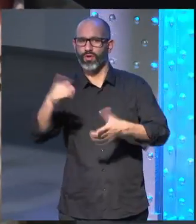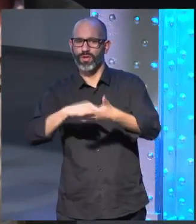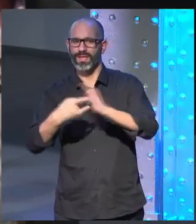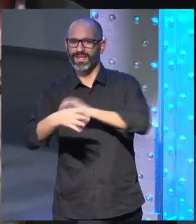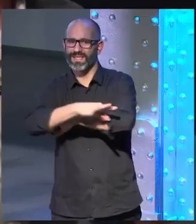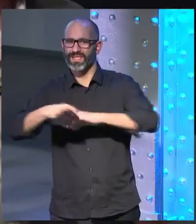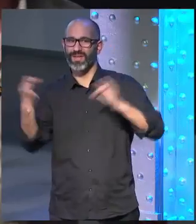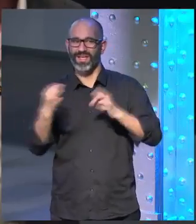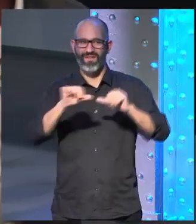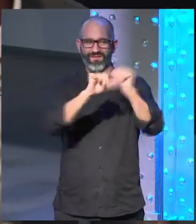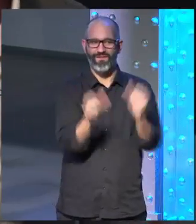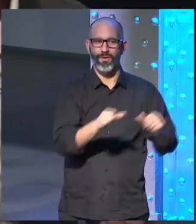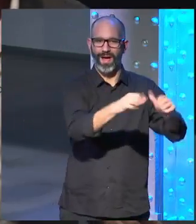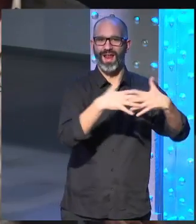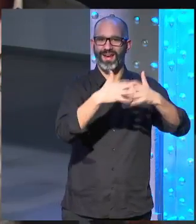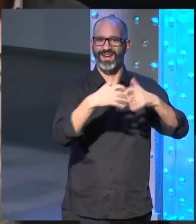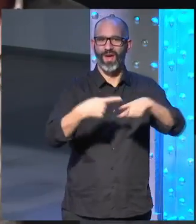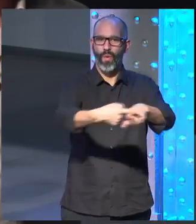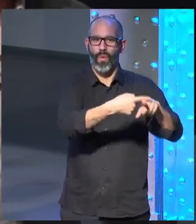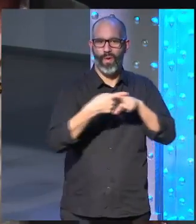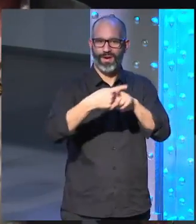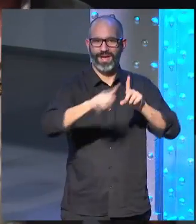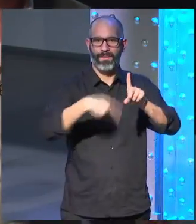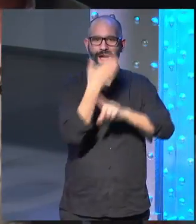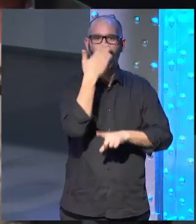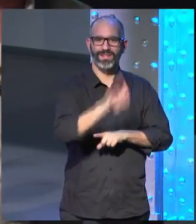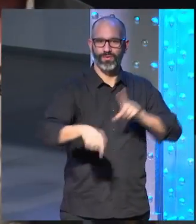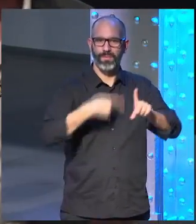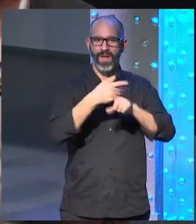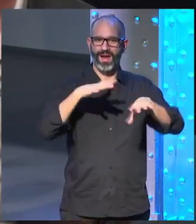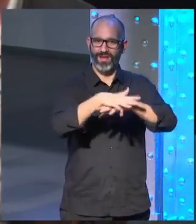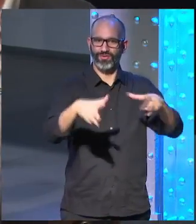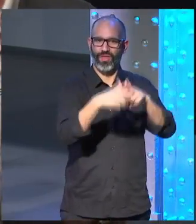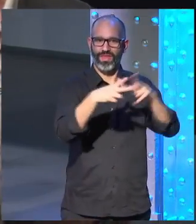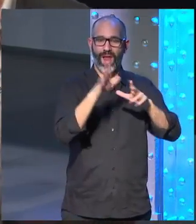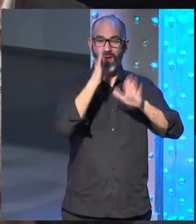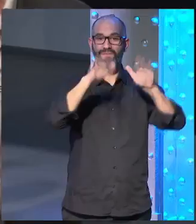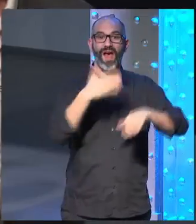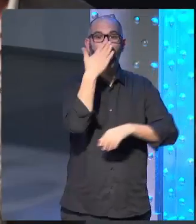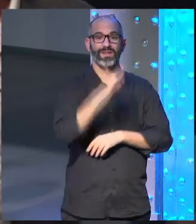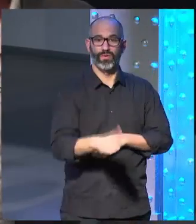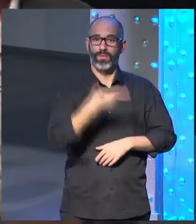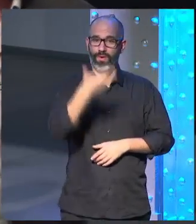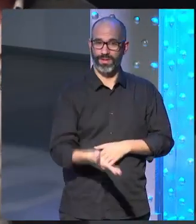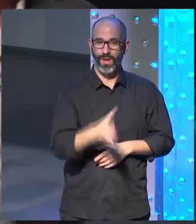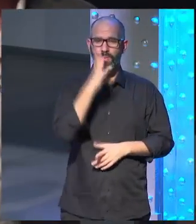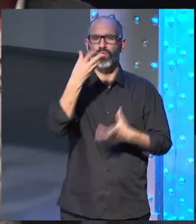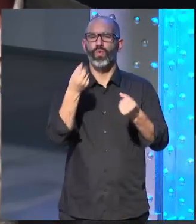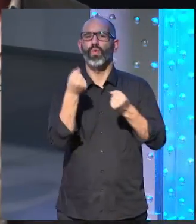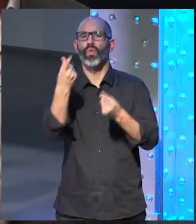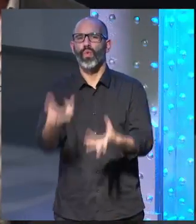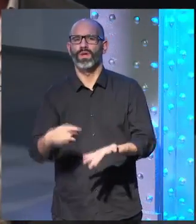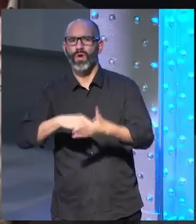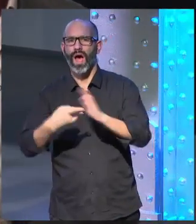la comunicación y el networking, la capacidad y la actitud, con C, no las aptitudes con P, porque al final, ¿cuántos ingenieros, cuántos arquitectos,